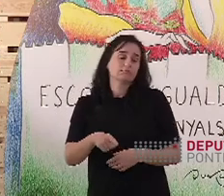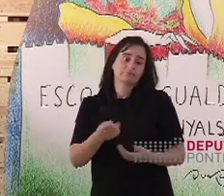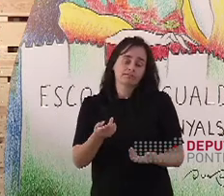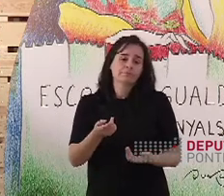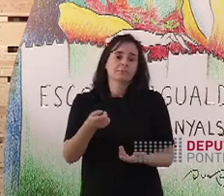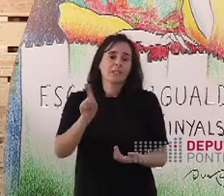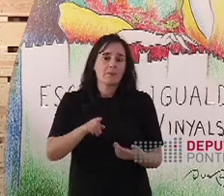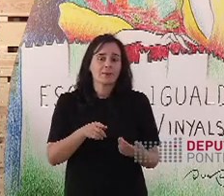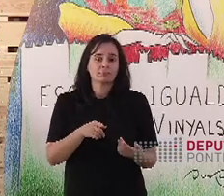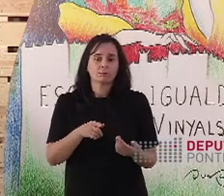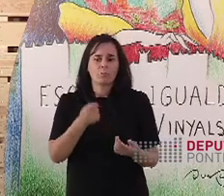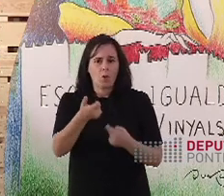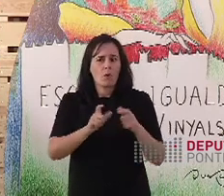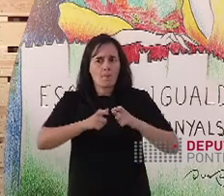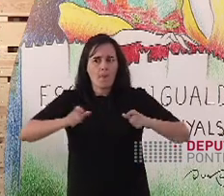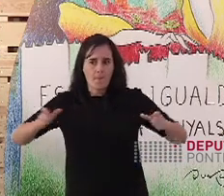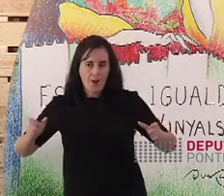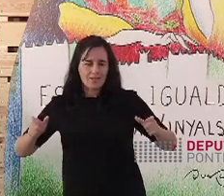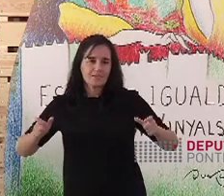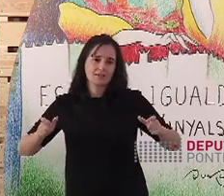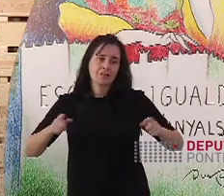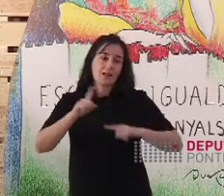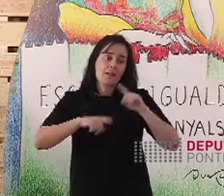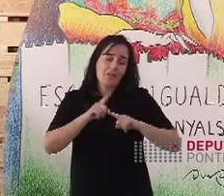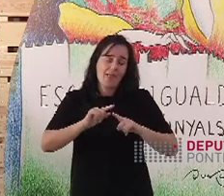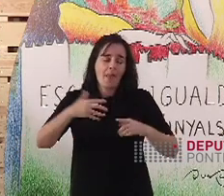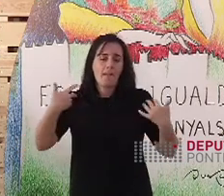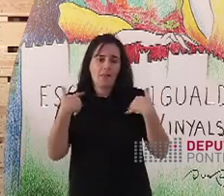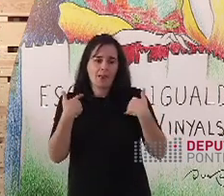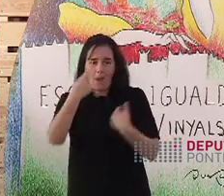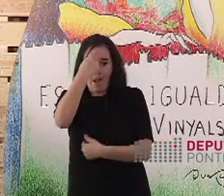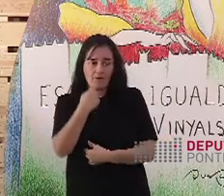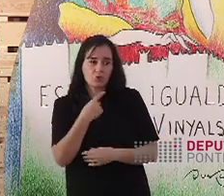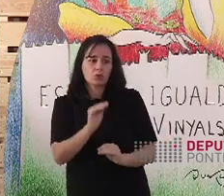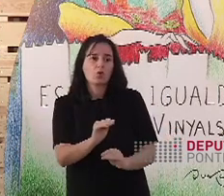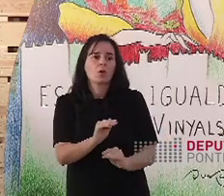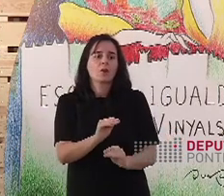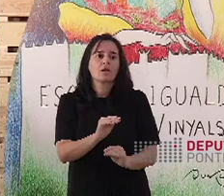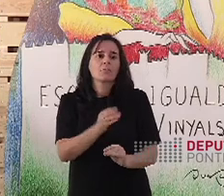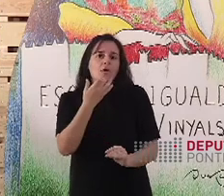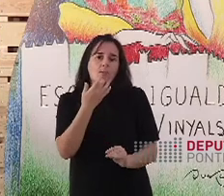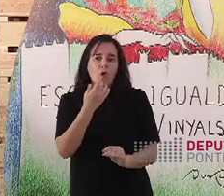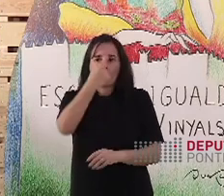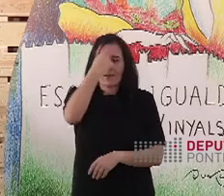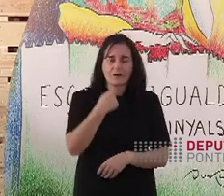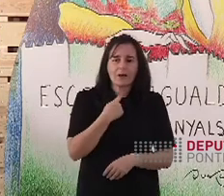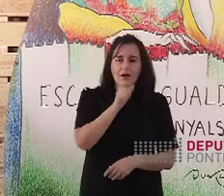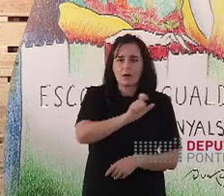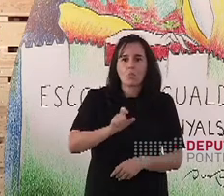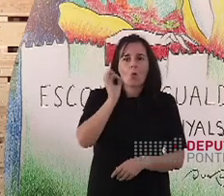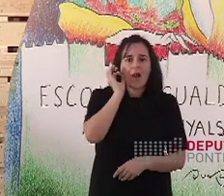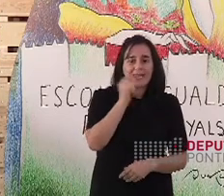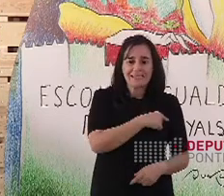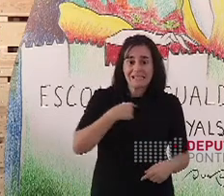máis, e sobre todo se dá un perfil tamén de detección de determinadas víctimas. Apenas se dan de chinas, por exemplo, cando sí que é